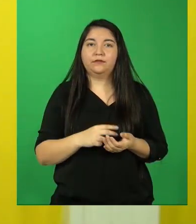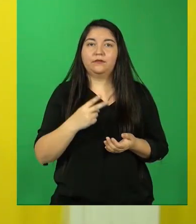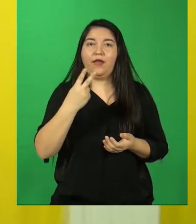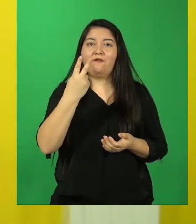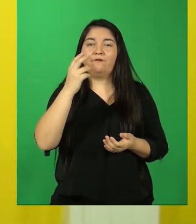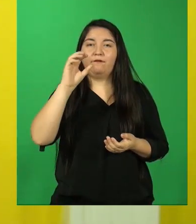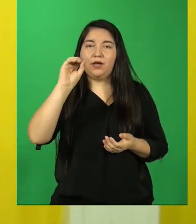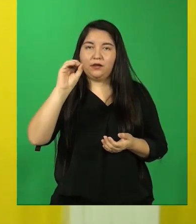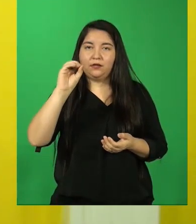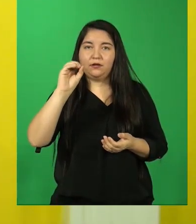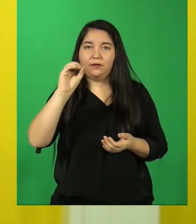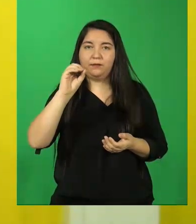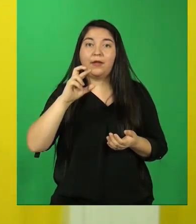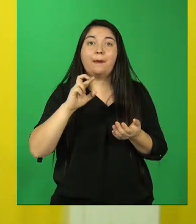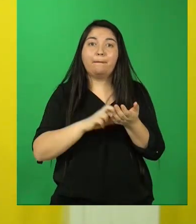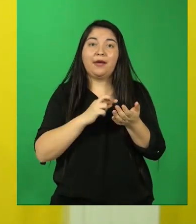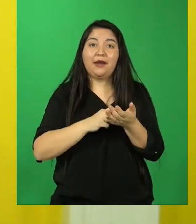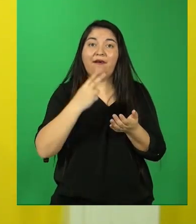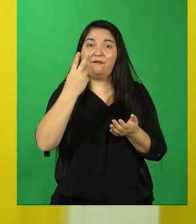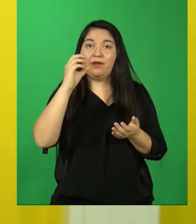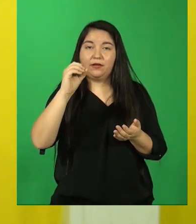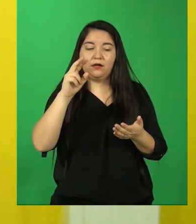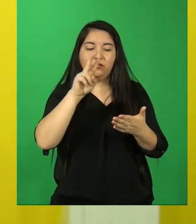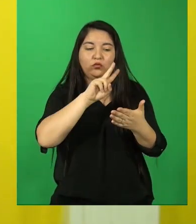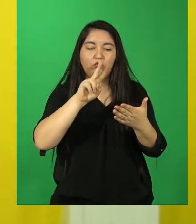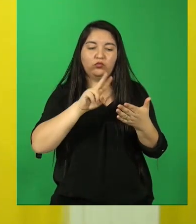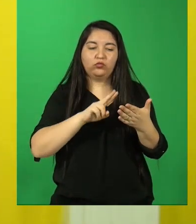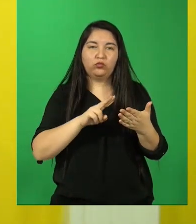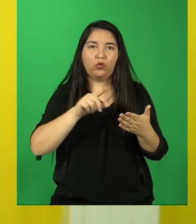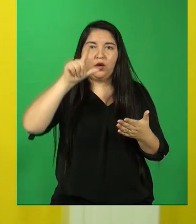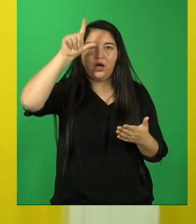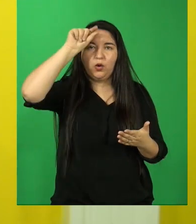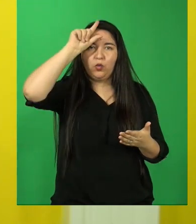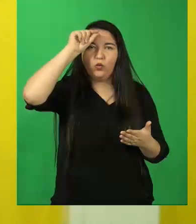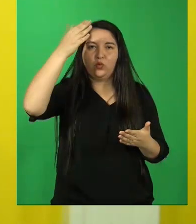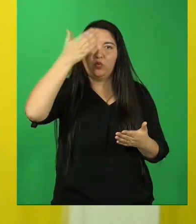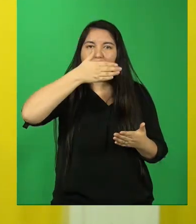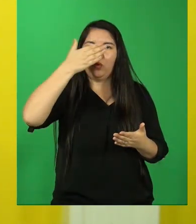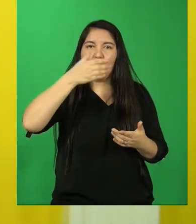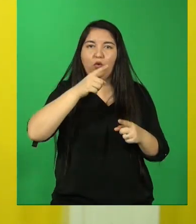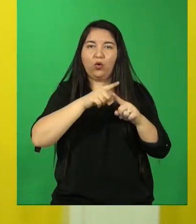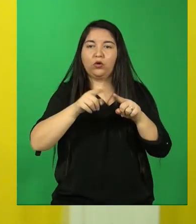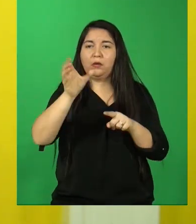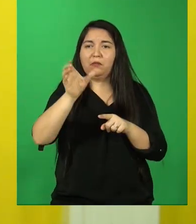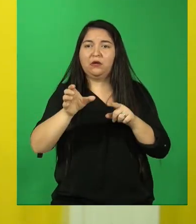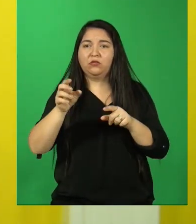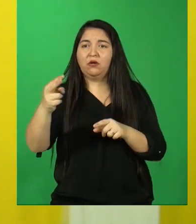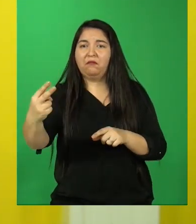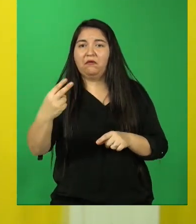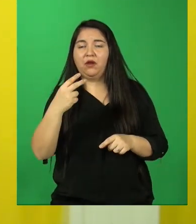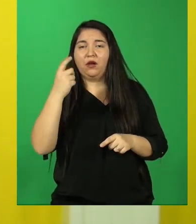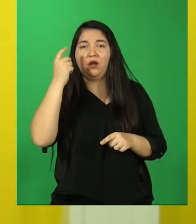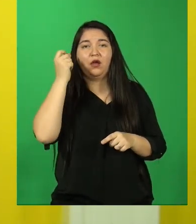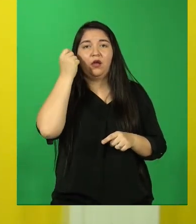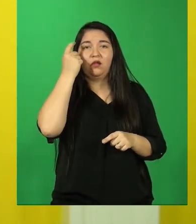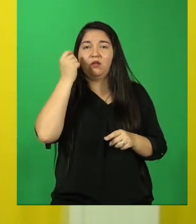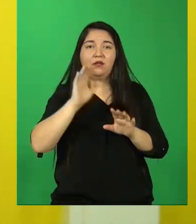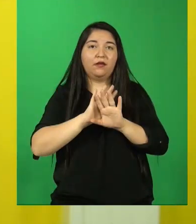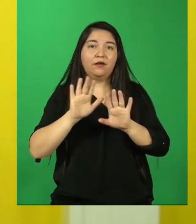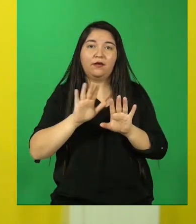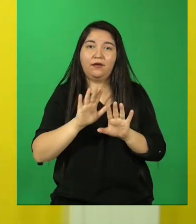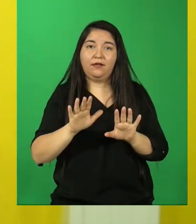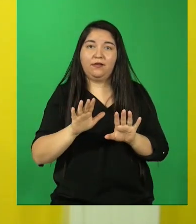20. ¿Ya? Ahí dice El cururo incomprendido y la